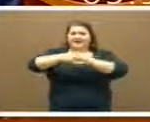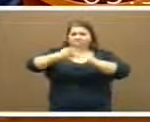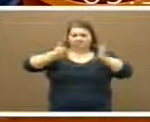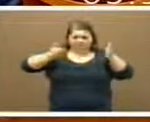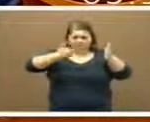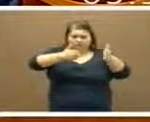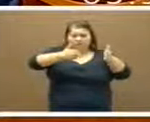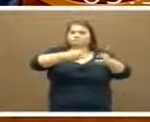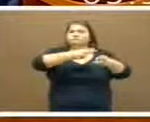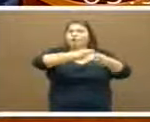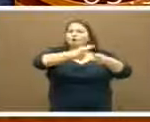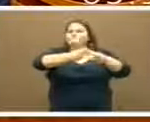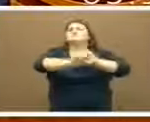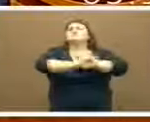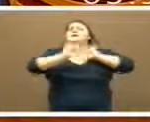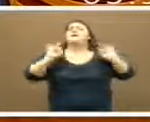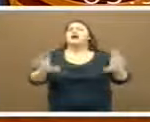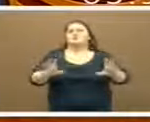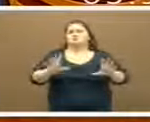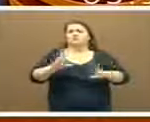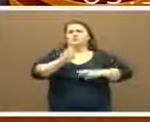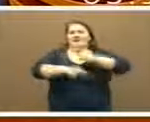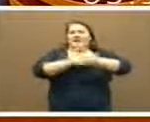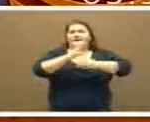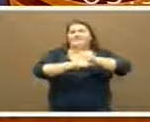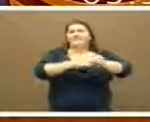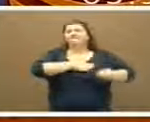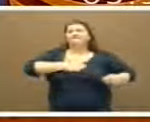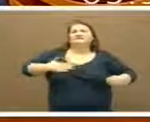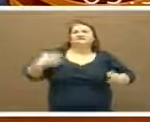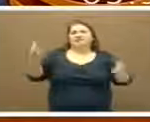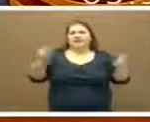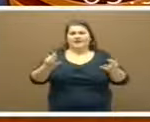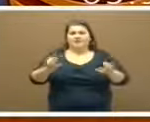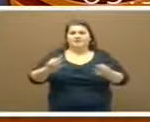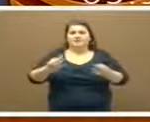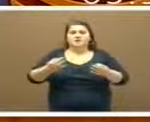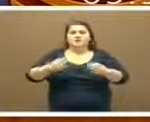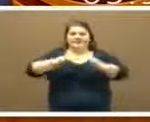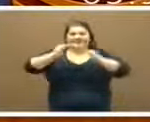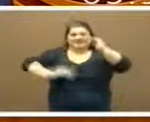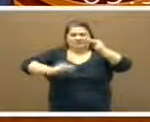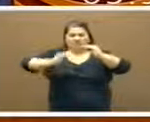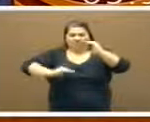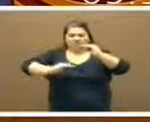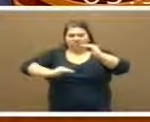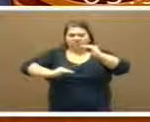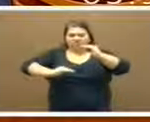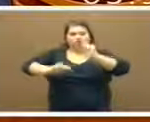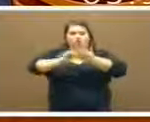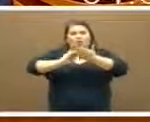un sentido político claro. Estas enmiendas no pretenden paliar sus desigualdades, sino que